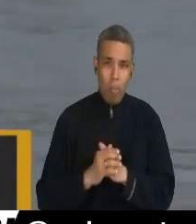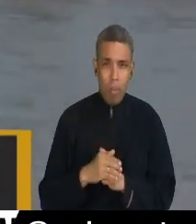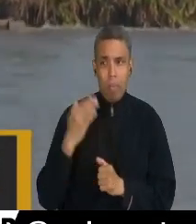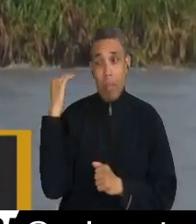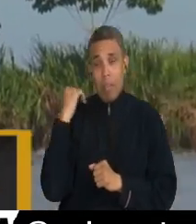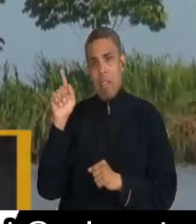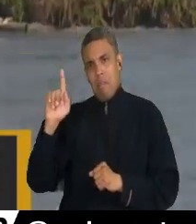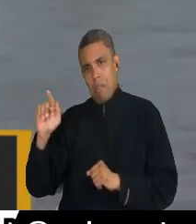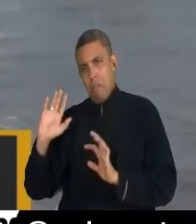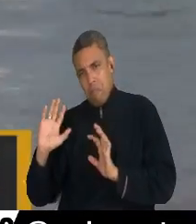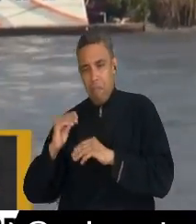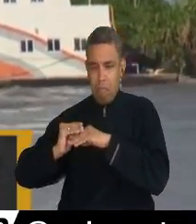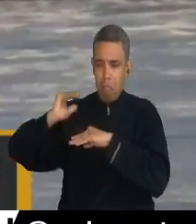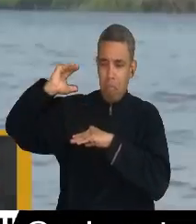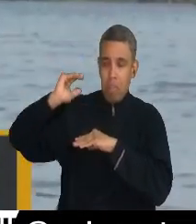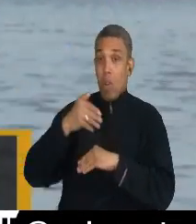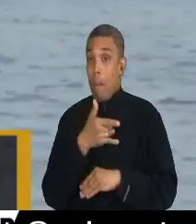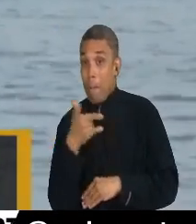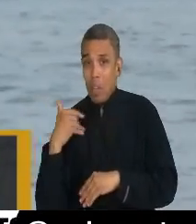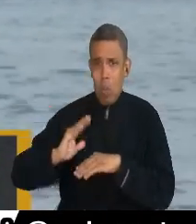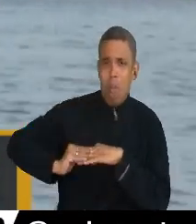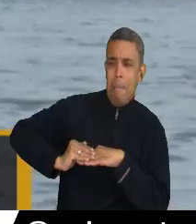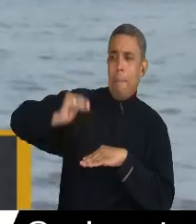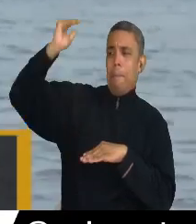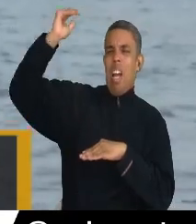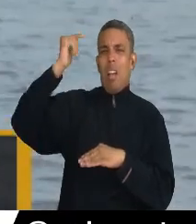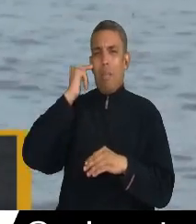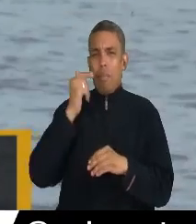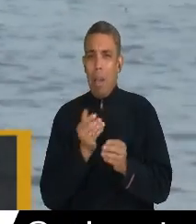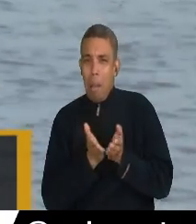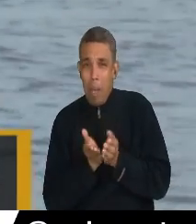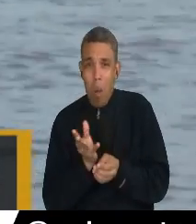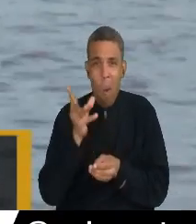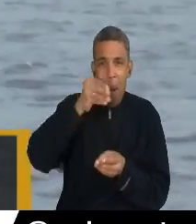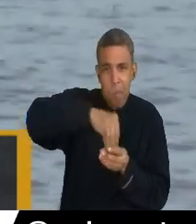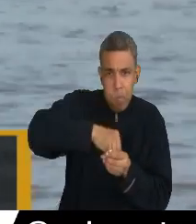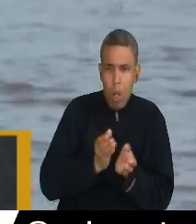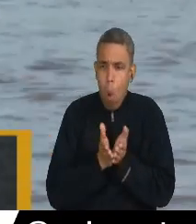Cor Magdalena que indica que el total de barriles transportados en ese periodo fue de